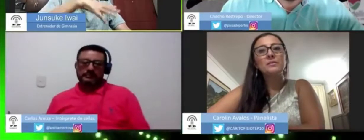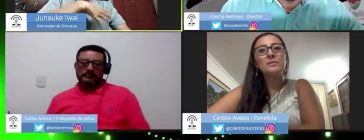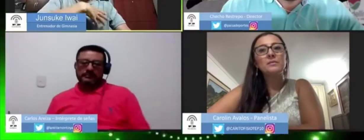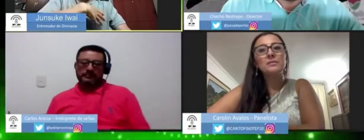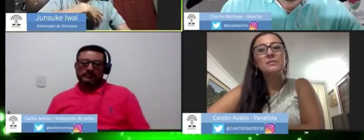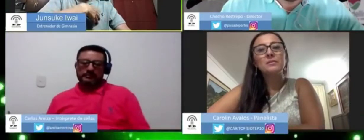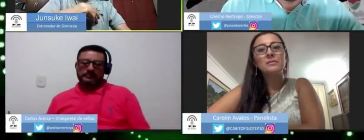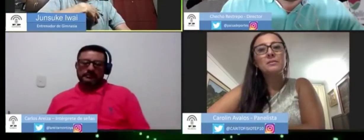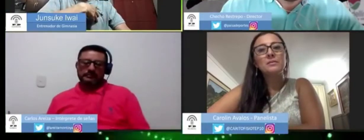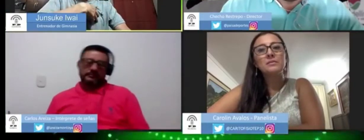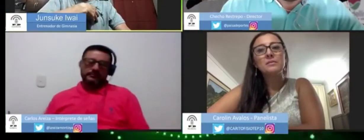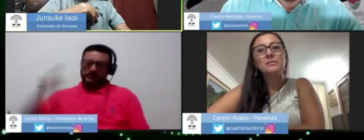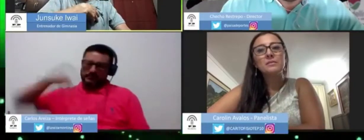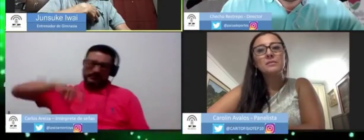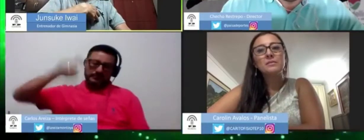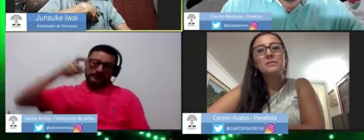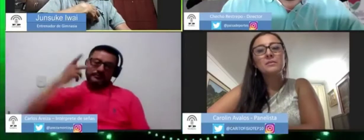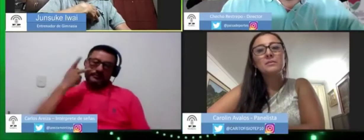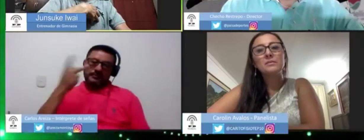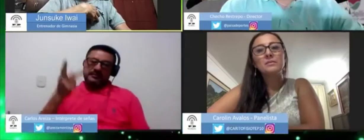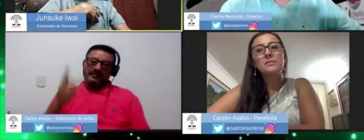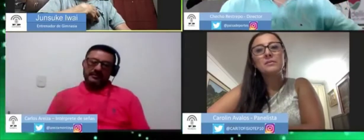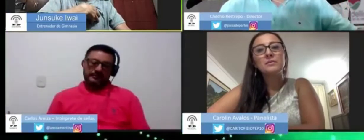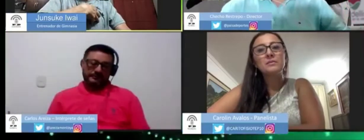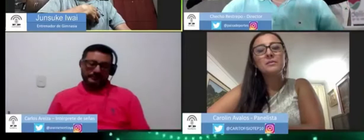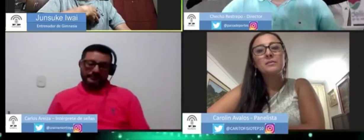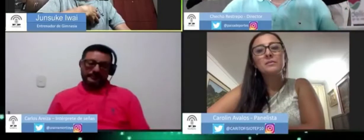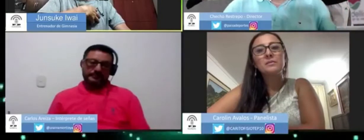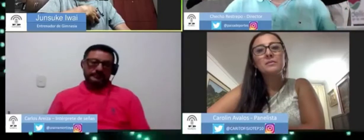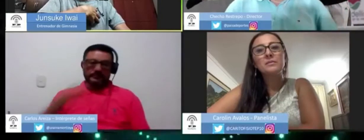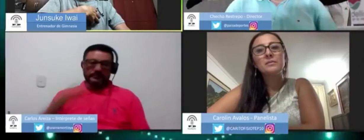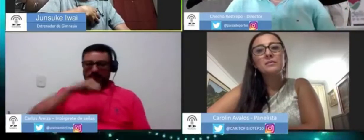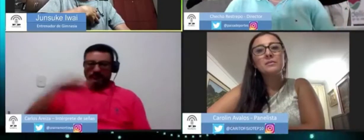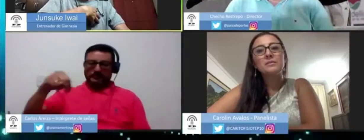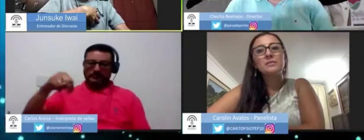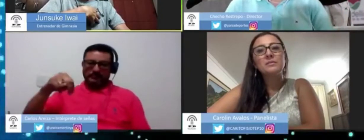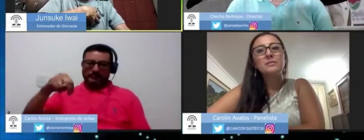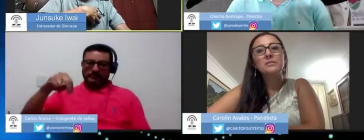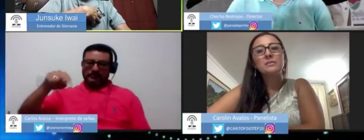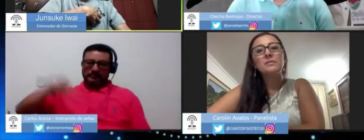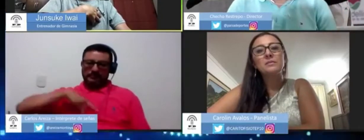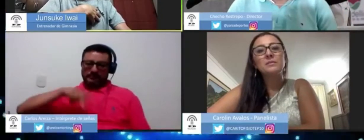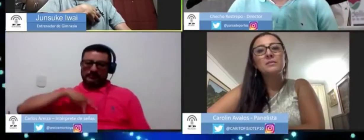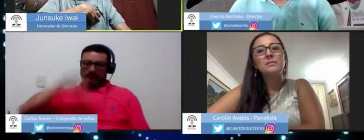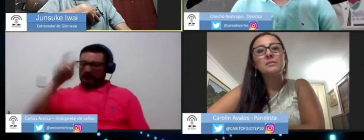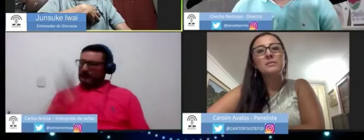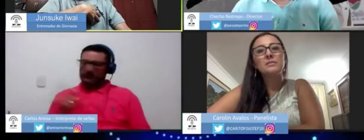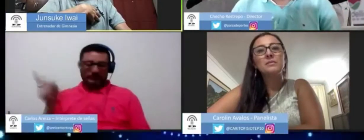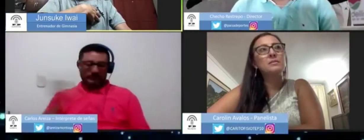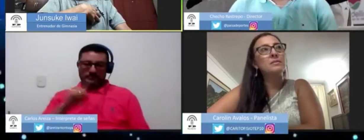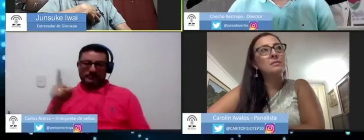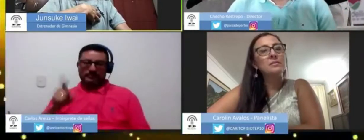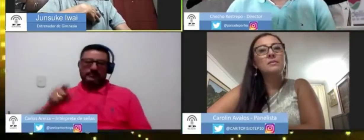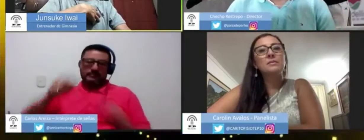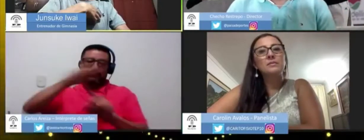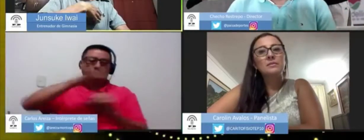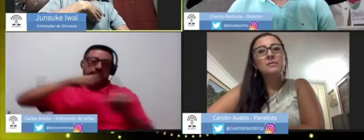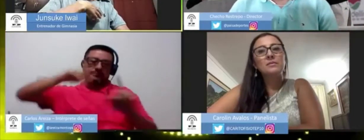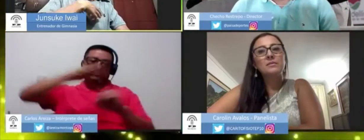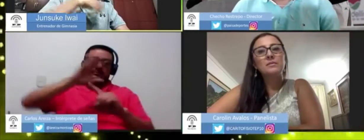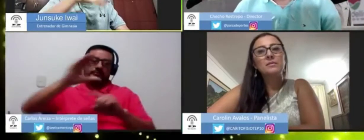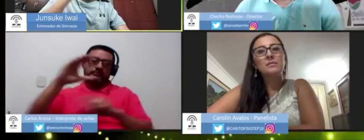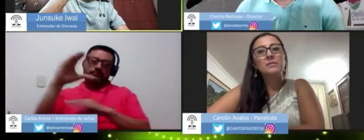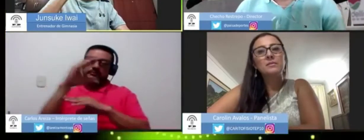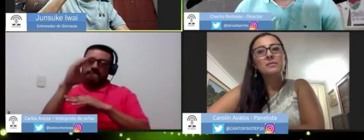veo el nivel no es persona, sino ambiente, país, que